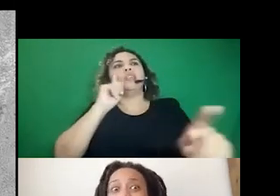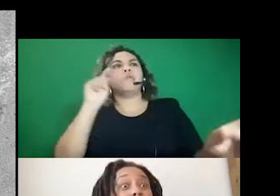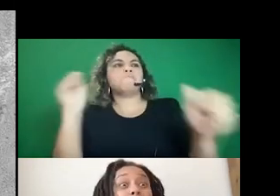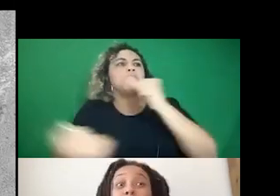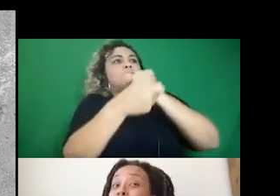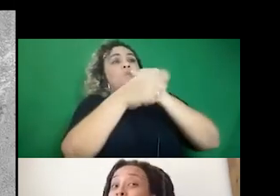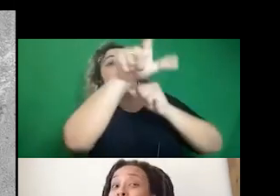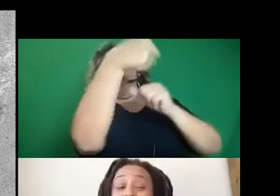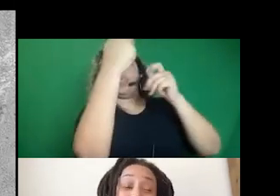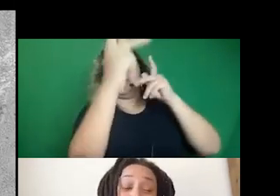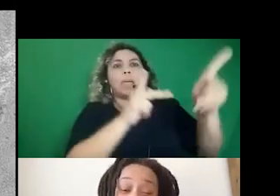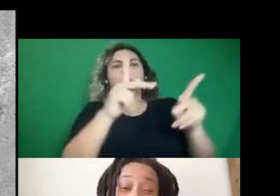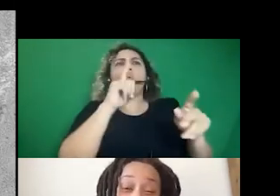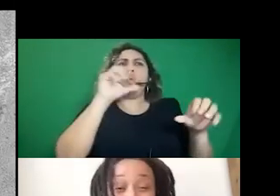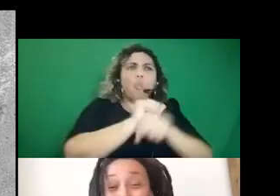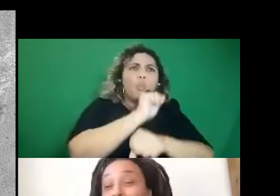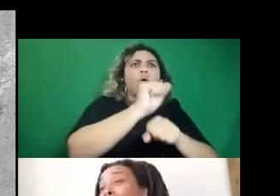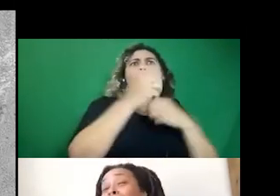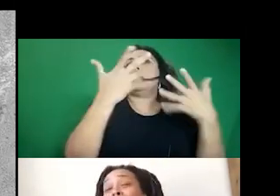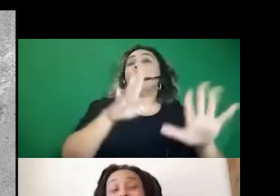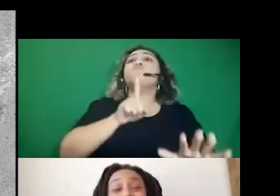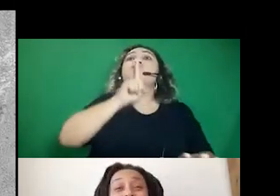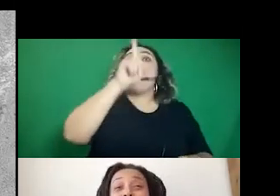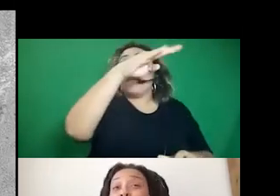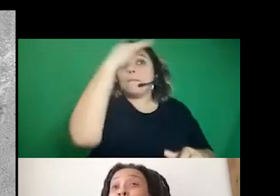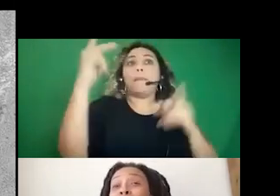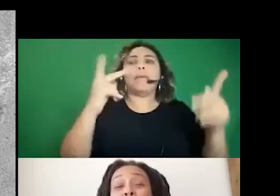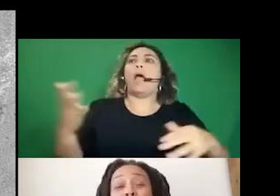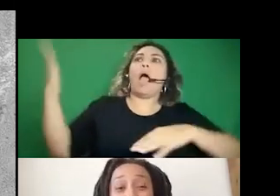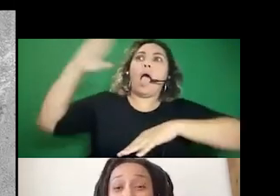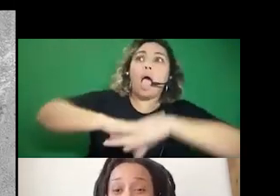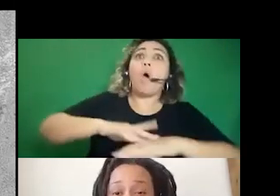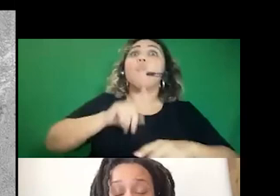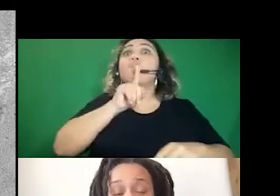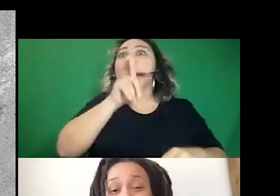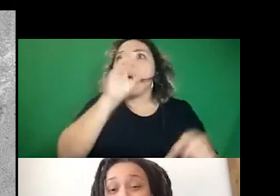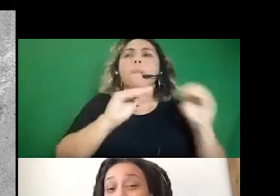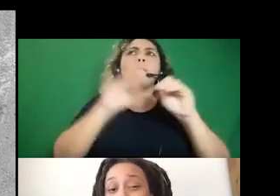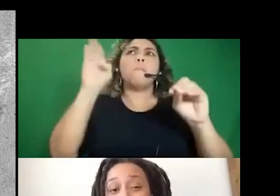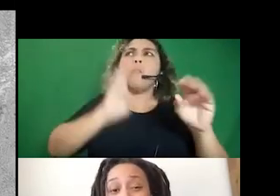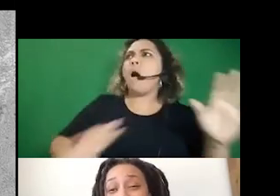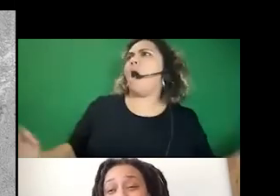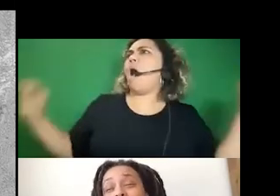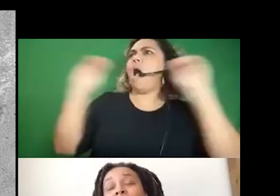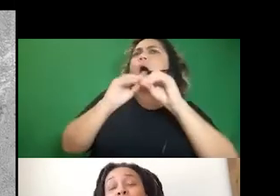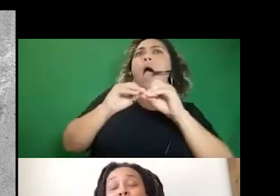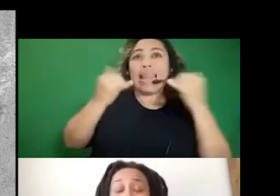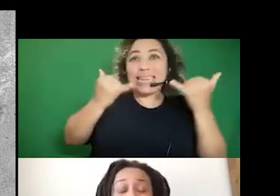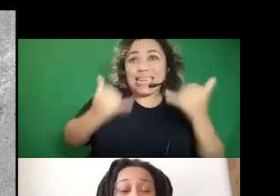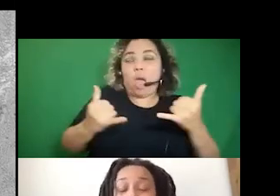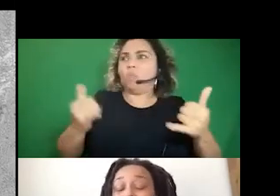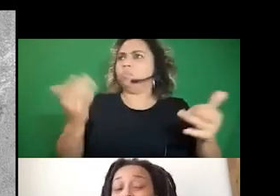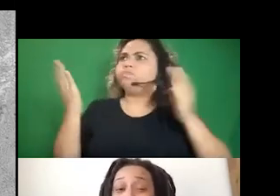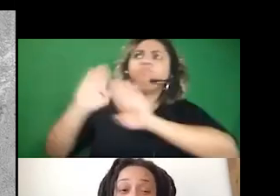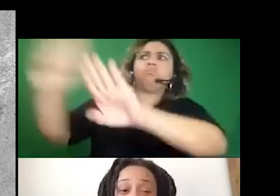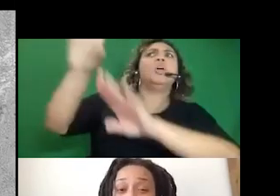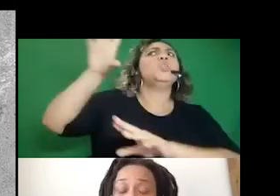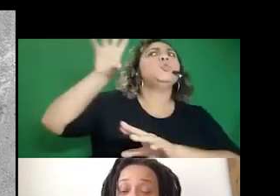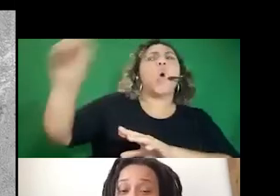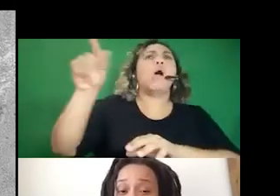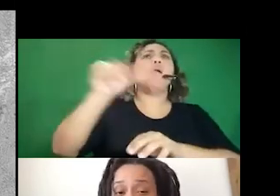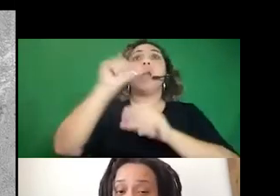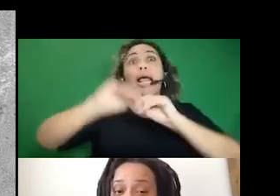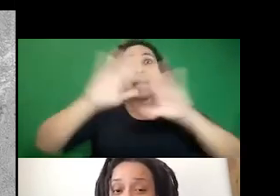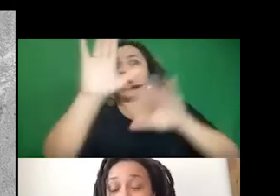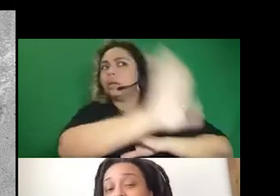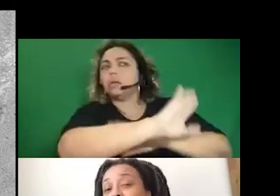campañas de desinformación muchas de las veces vemos ataques a muchos a las veces se ven a las personas negras o